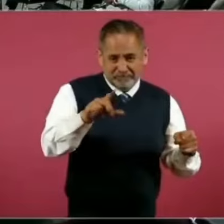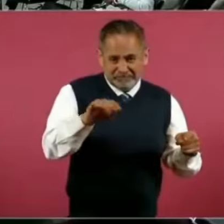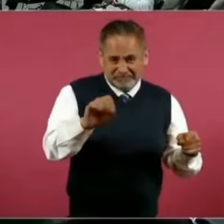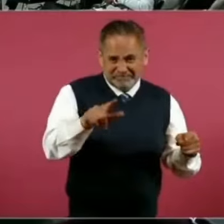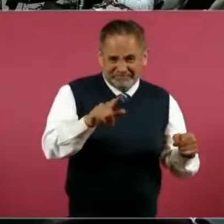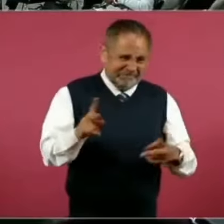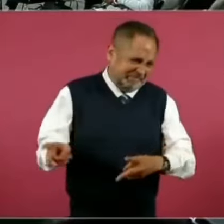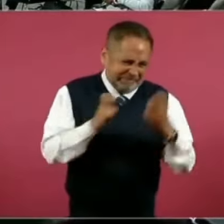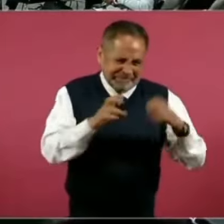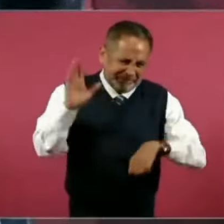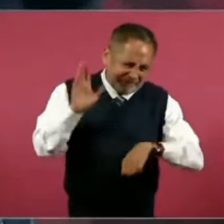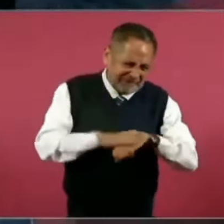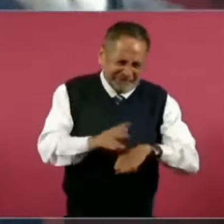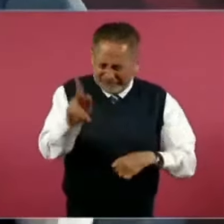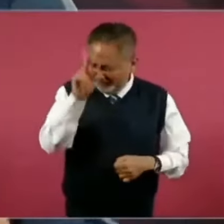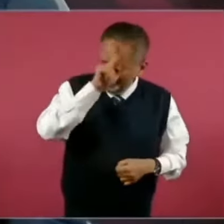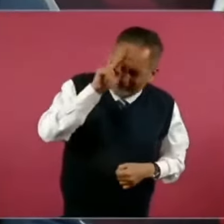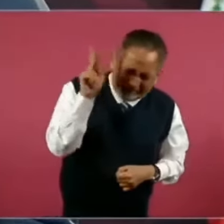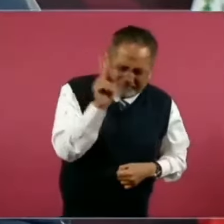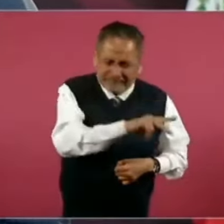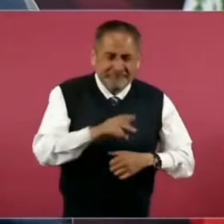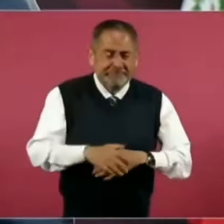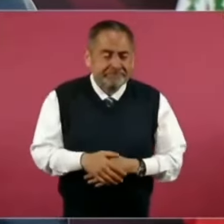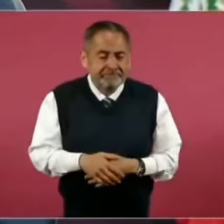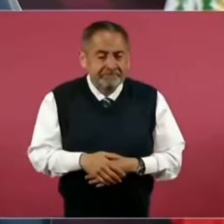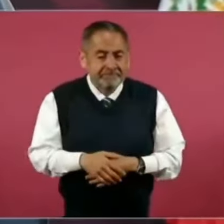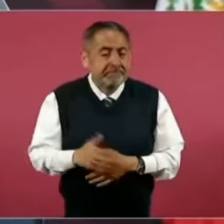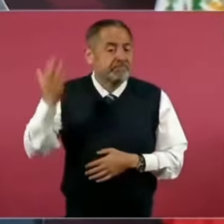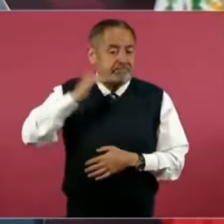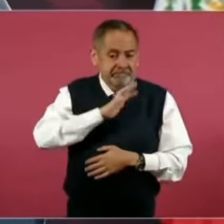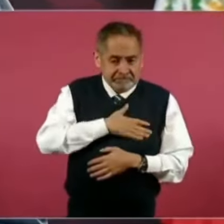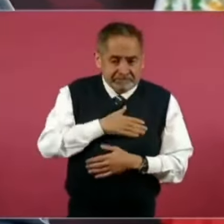con todo el oro y la plata que se llevaron a Europa.